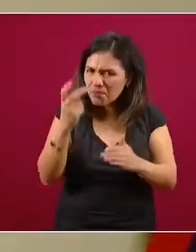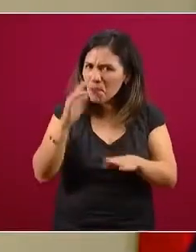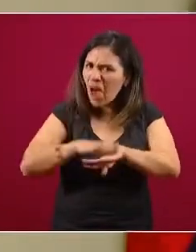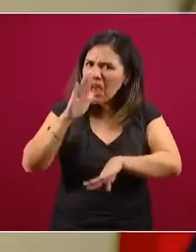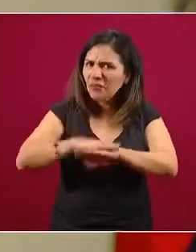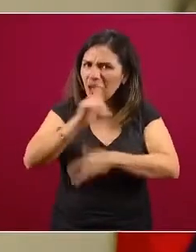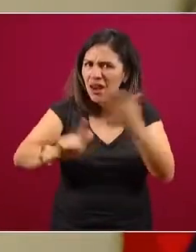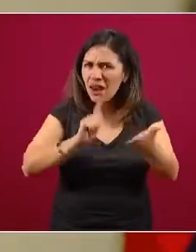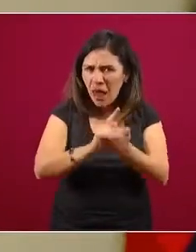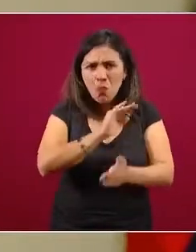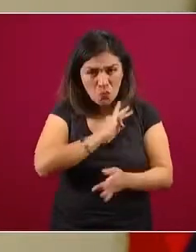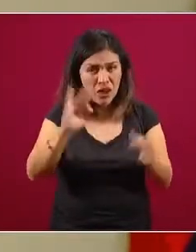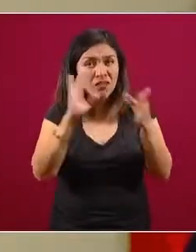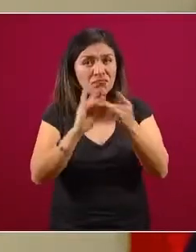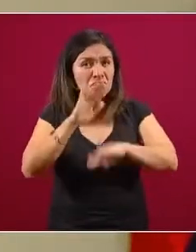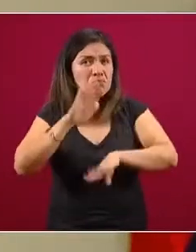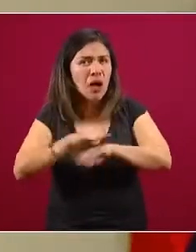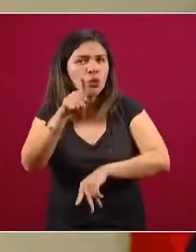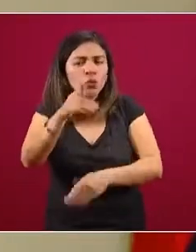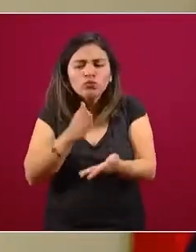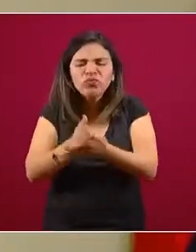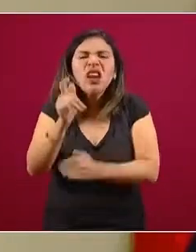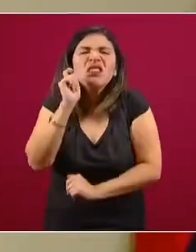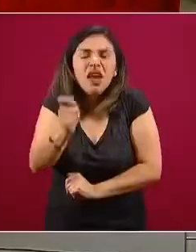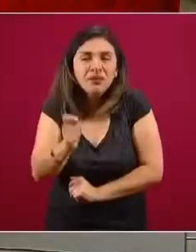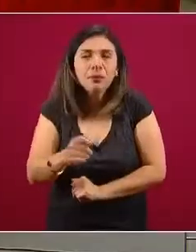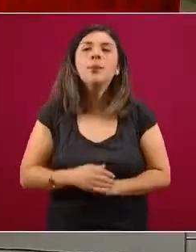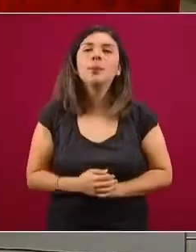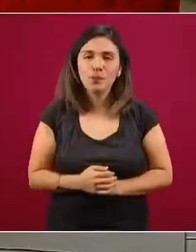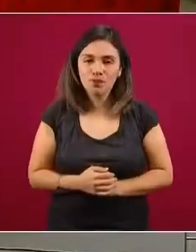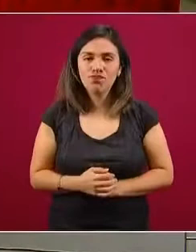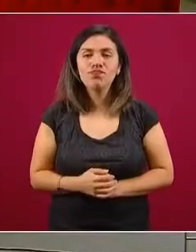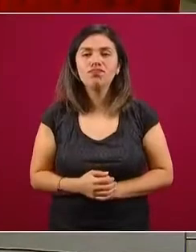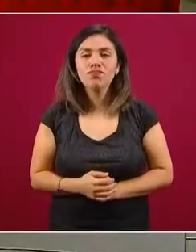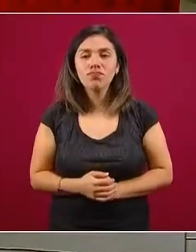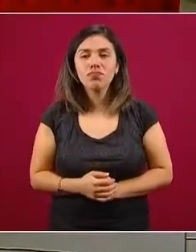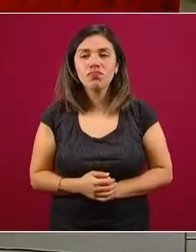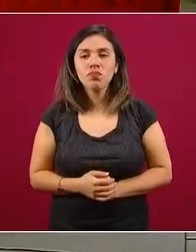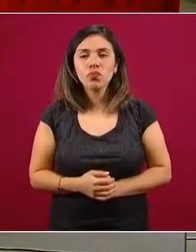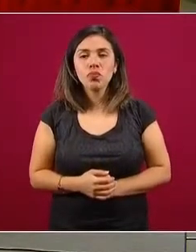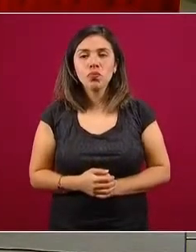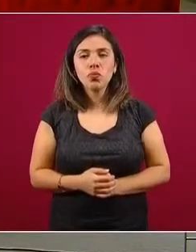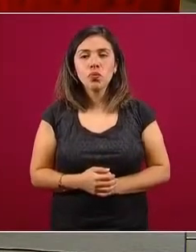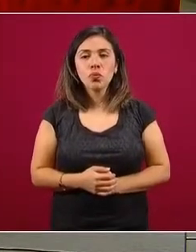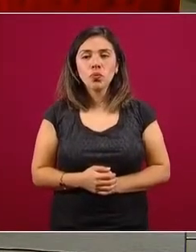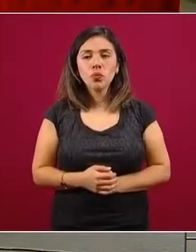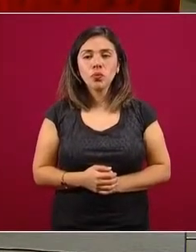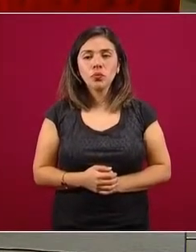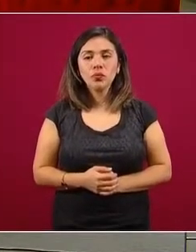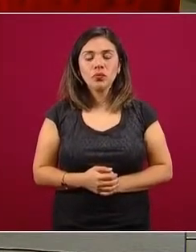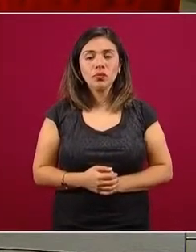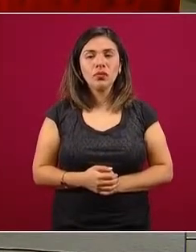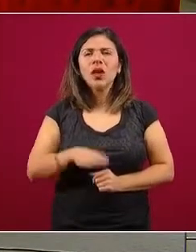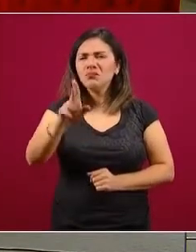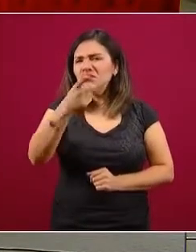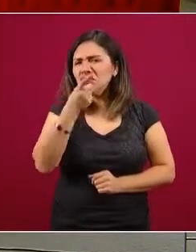ley. Si nos puede detallar cómo ha sido su intervención. Gracias. Solo detálleme de dónde tiene esta información. De acuerdo a